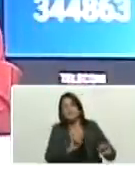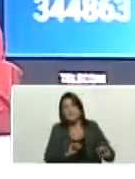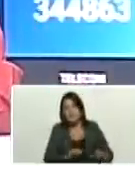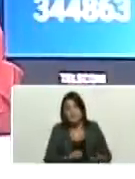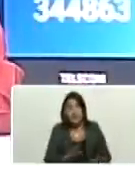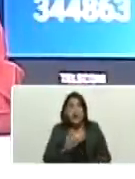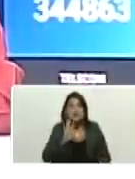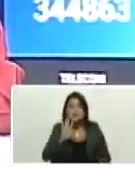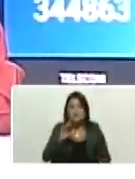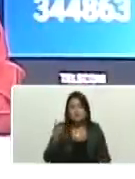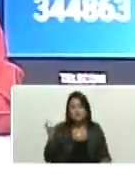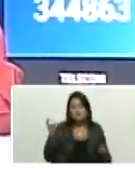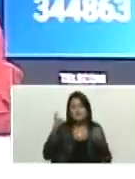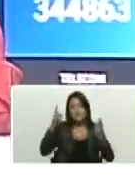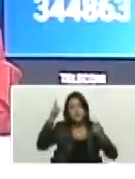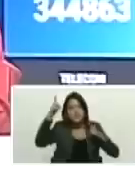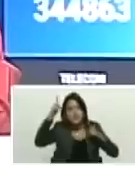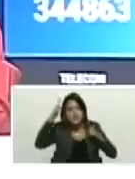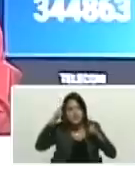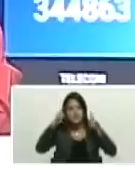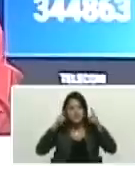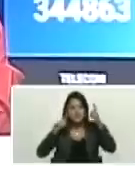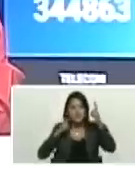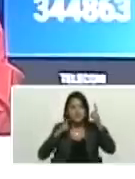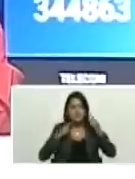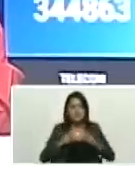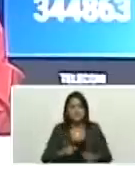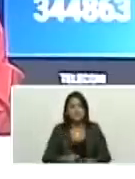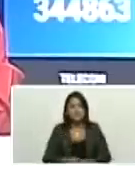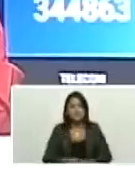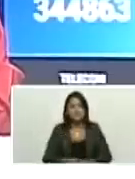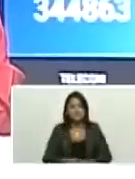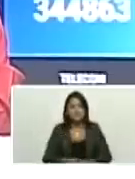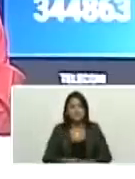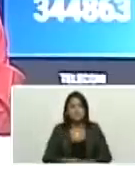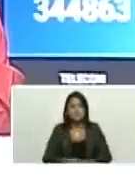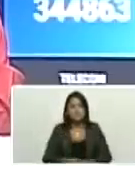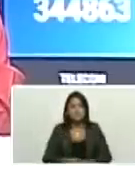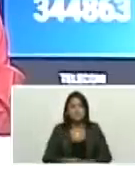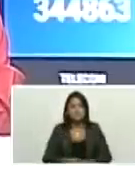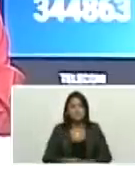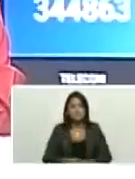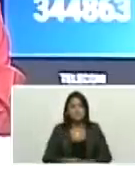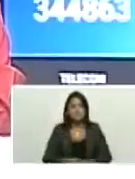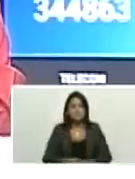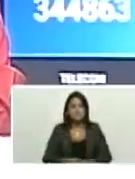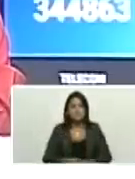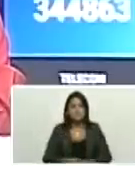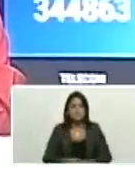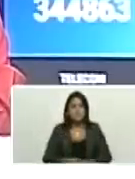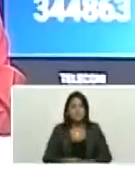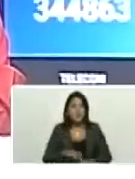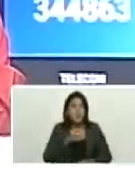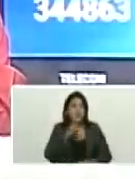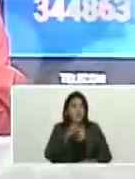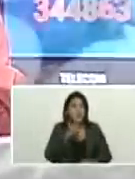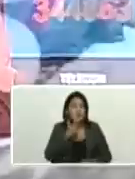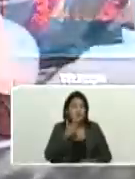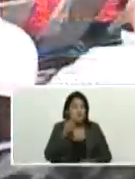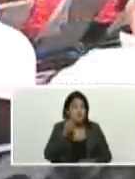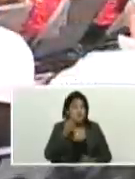comandante infinito, Hugo Rafael Chávez Frías. Bueno, bonita esta exposición.